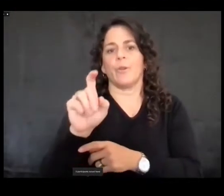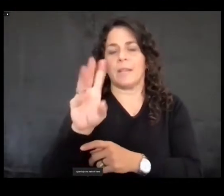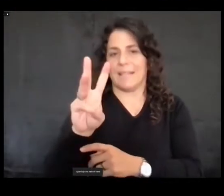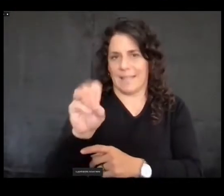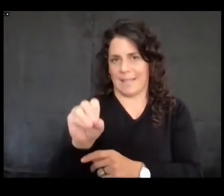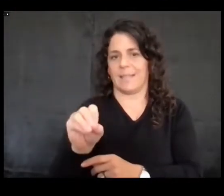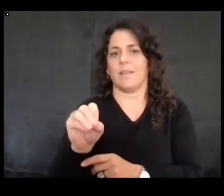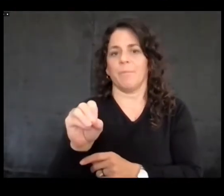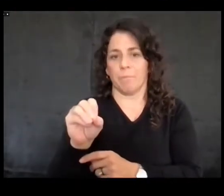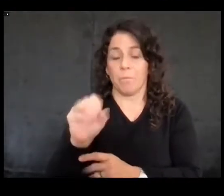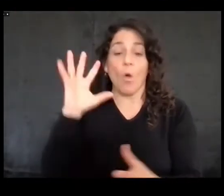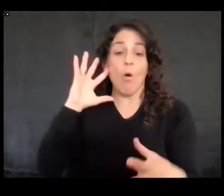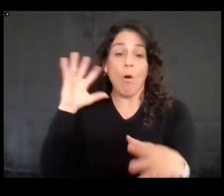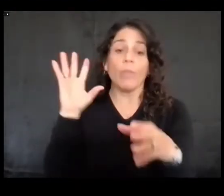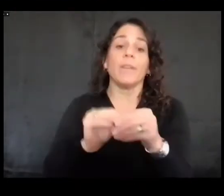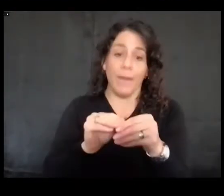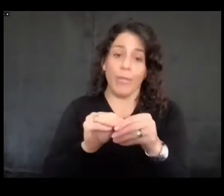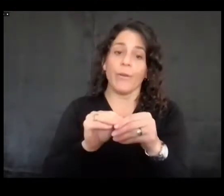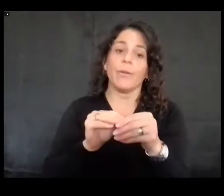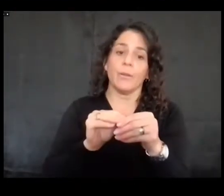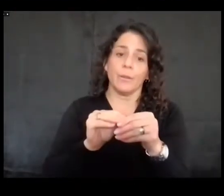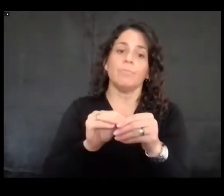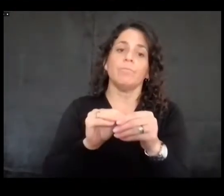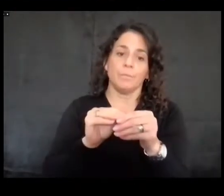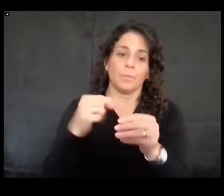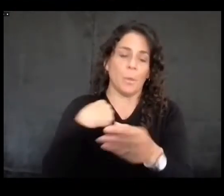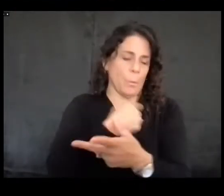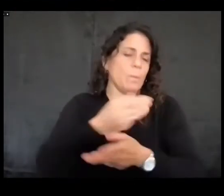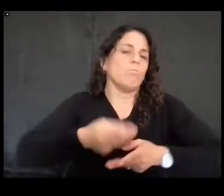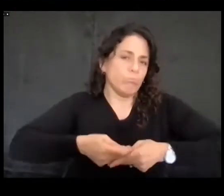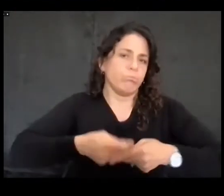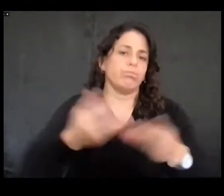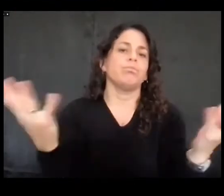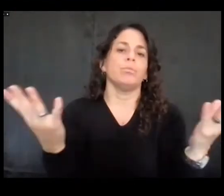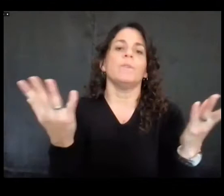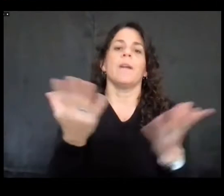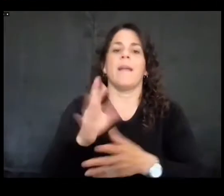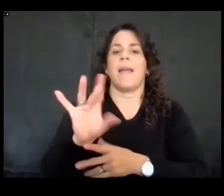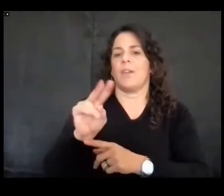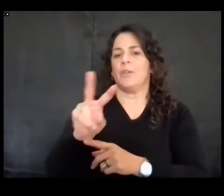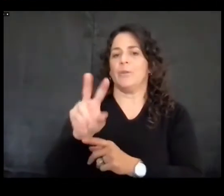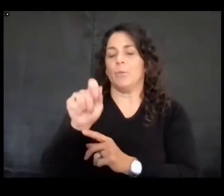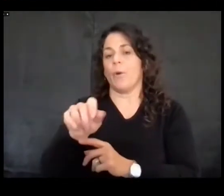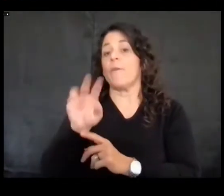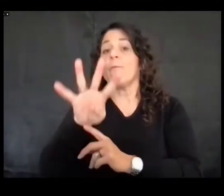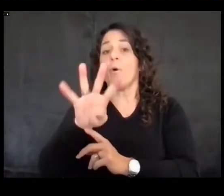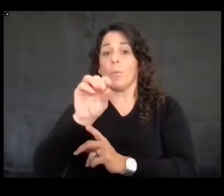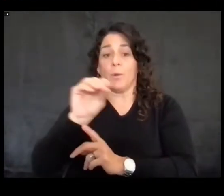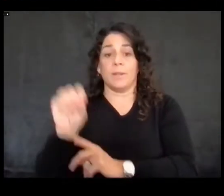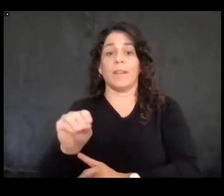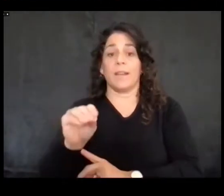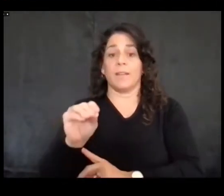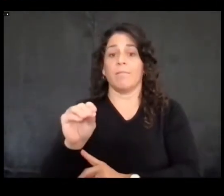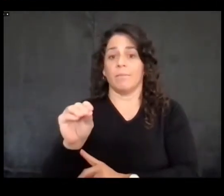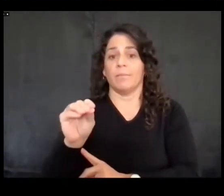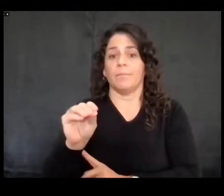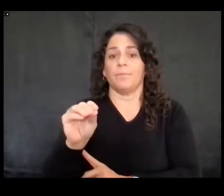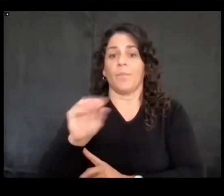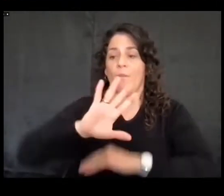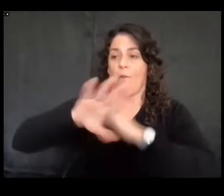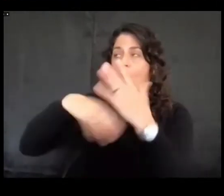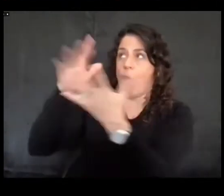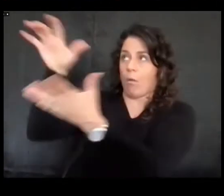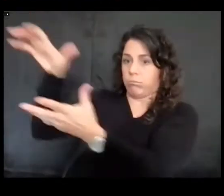3.160 y todos juntos hemos suministrado 82 mil 80 y 2.4 por ciento